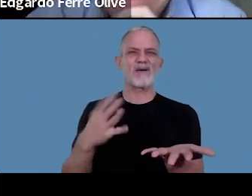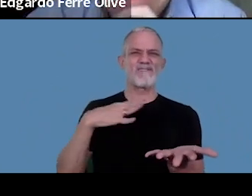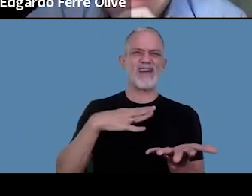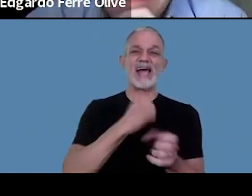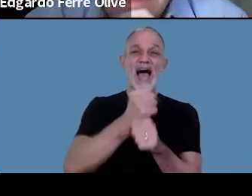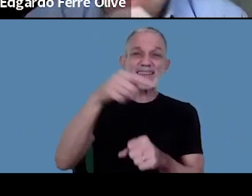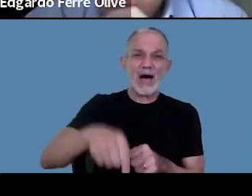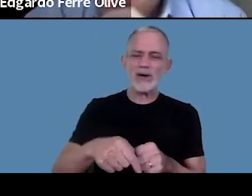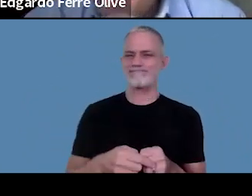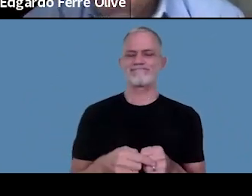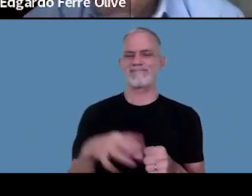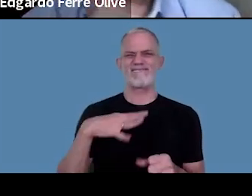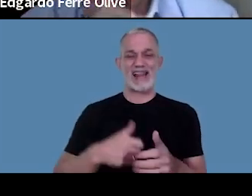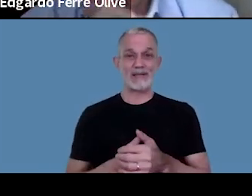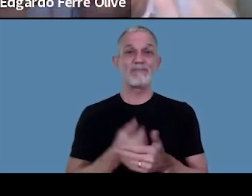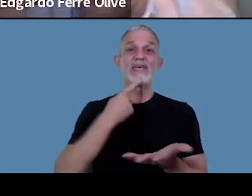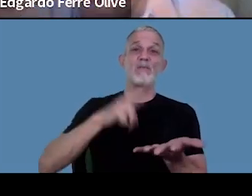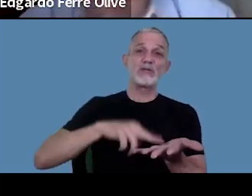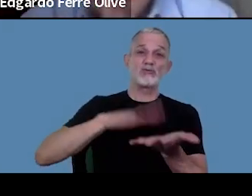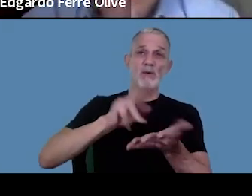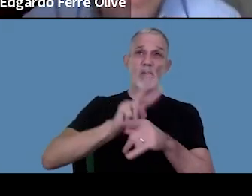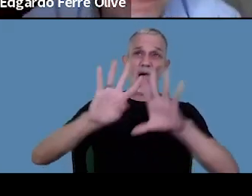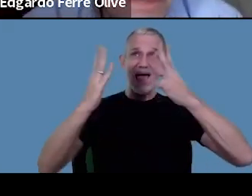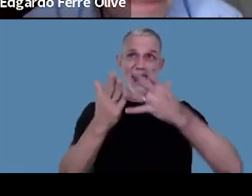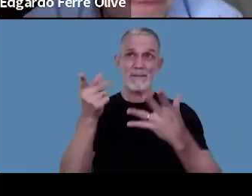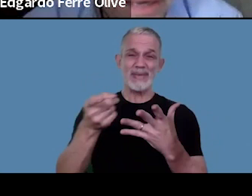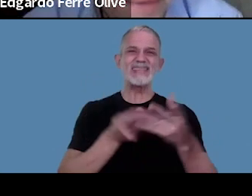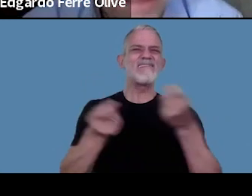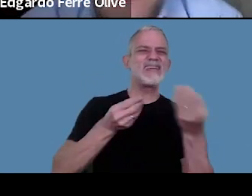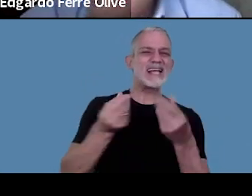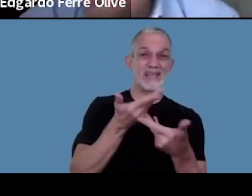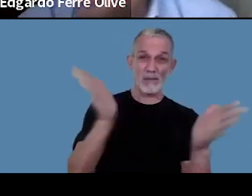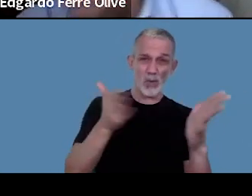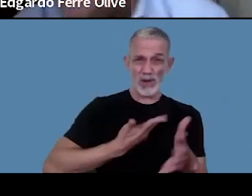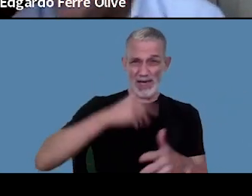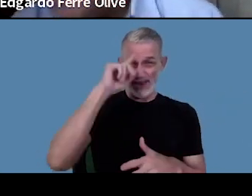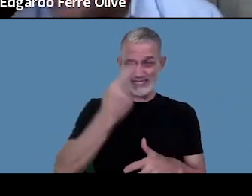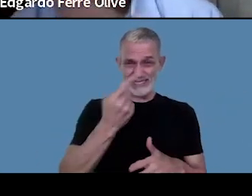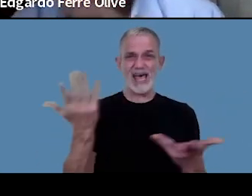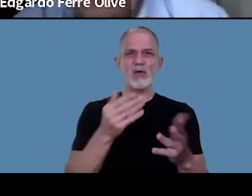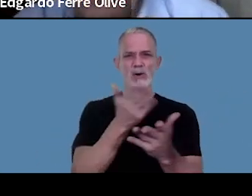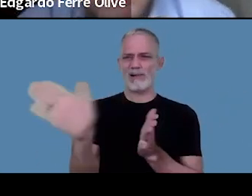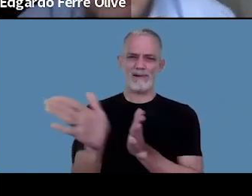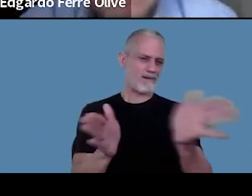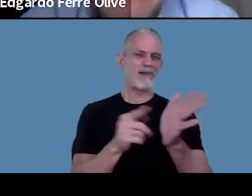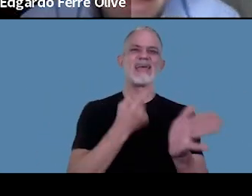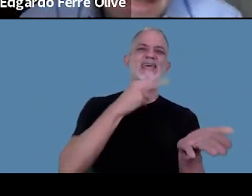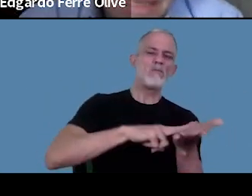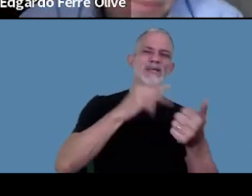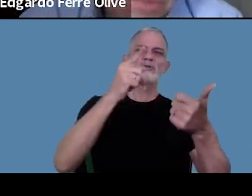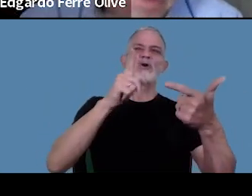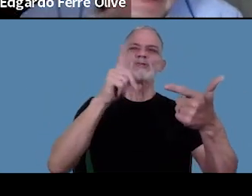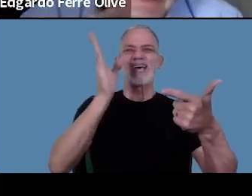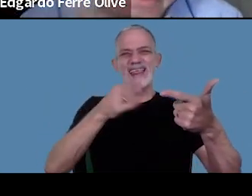ninguno. Los tributos ambientales, dentro del ámbito de finanzas públicas, ustedes saben que se dividen en impuestos, tasas y contribuciones.